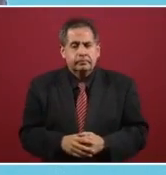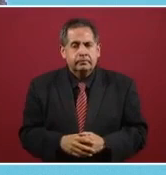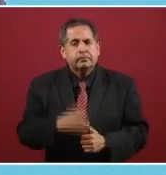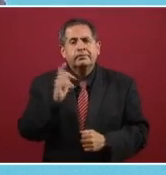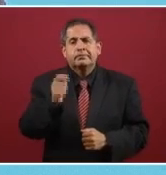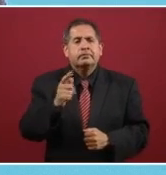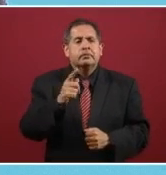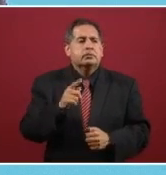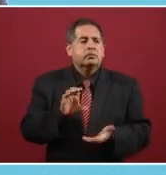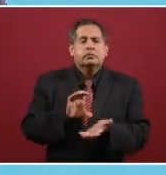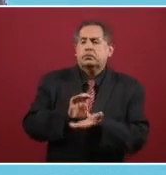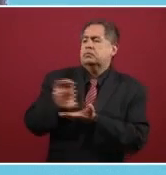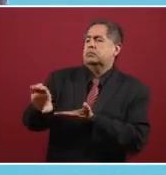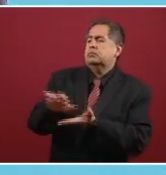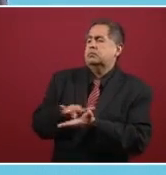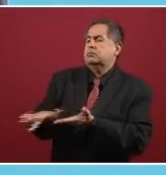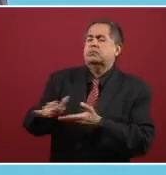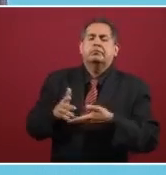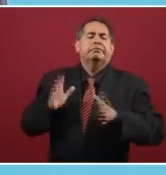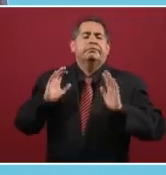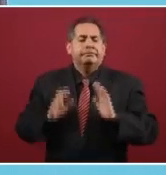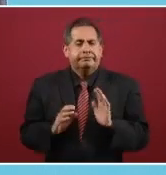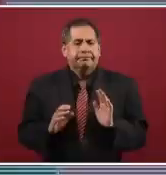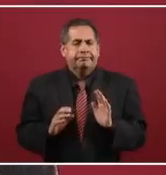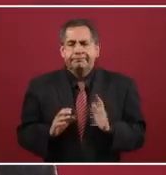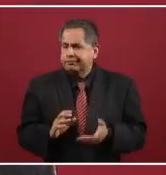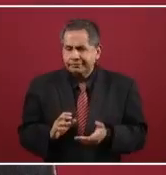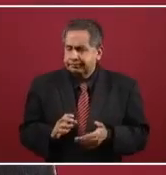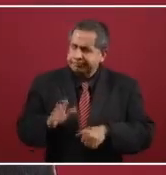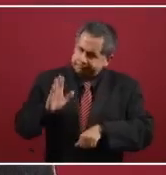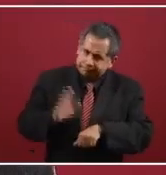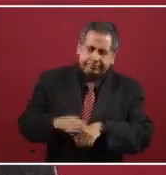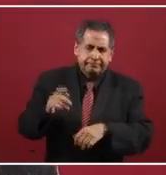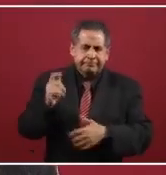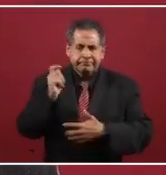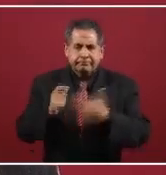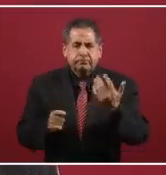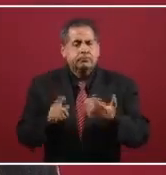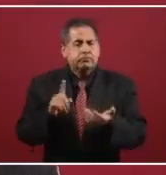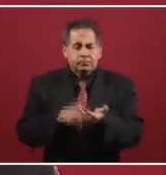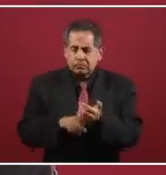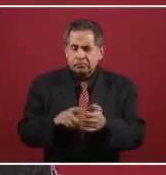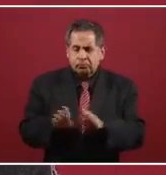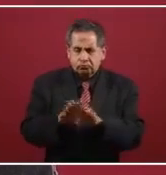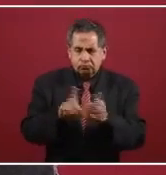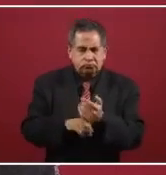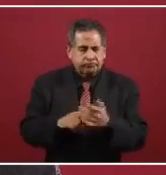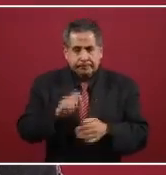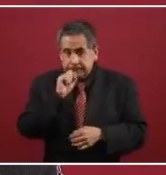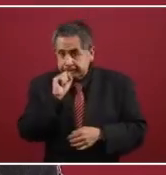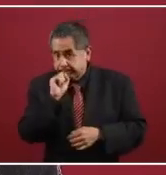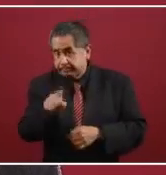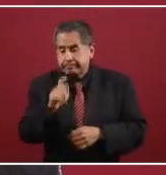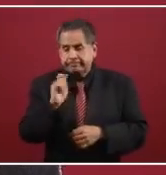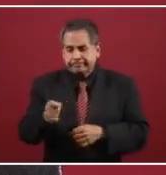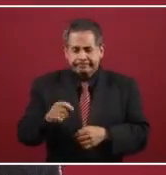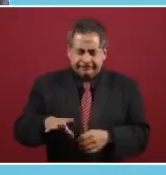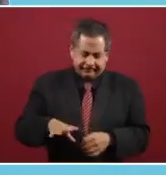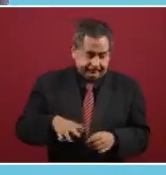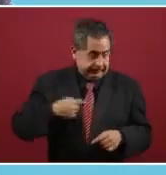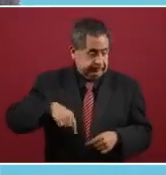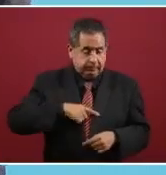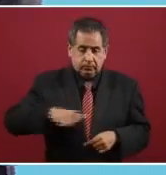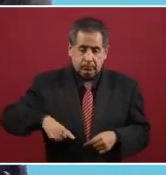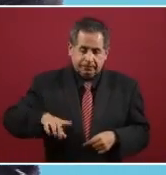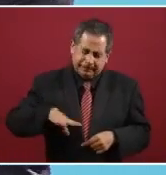apoyar el deporte de alto rendimiento, estamos haciendo también un esfuerzo para